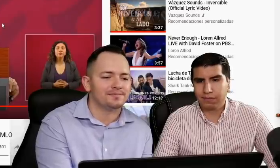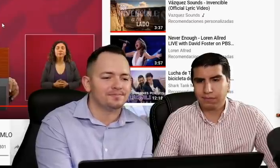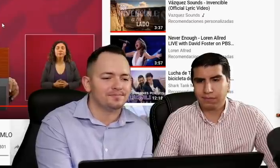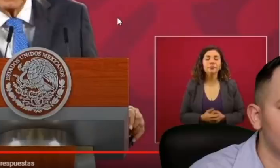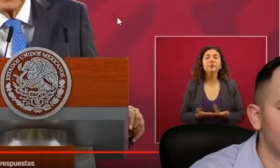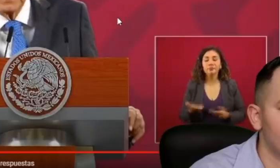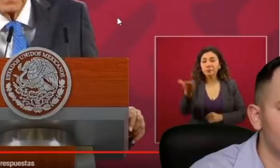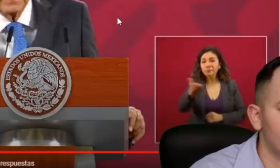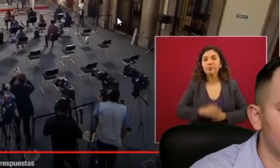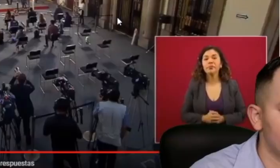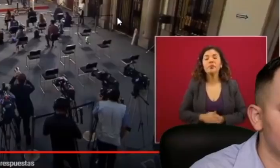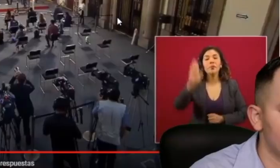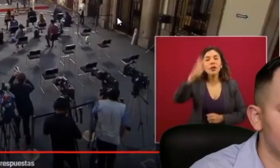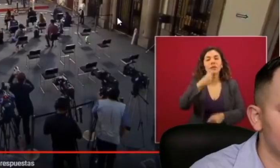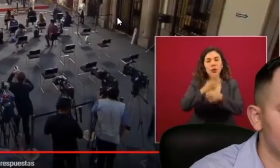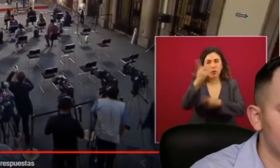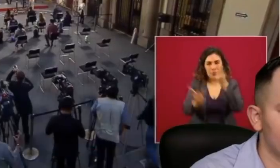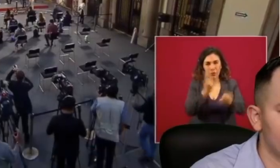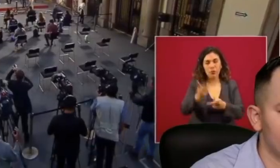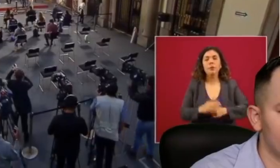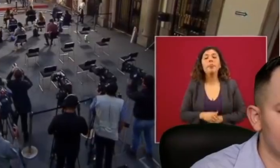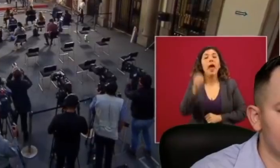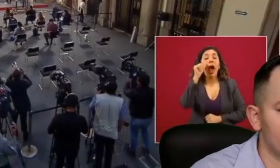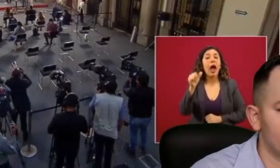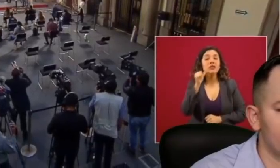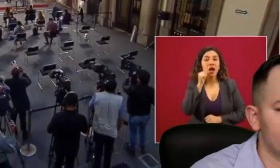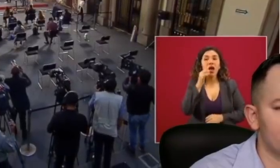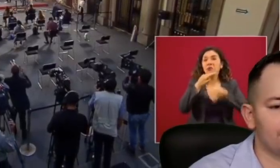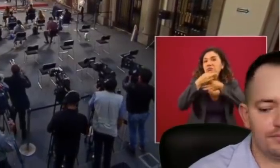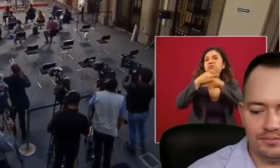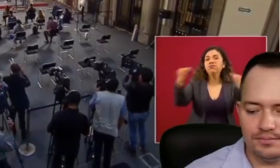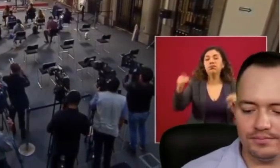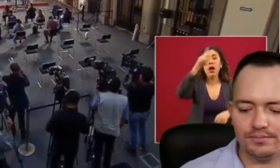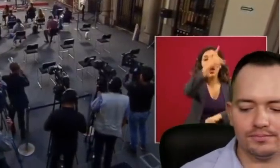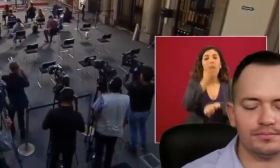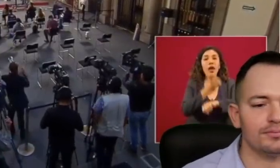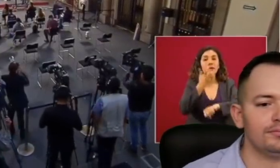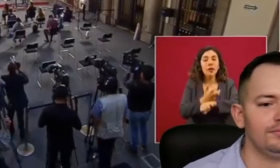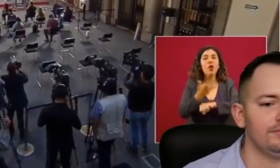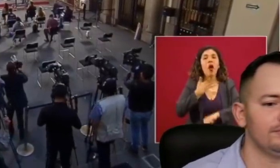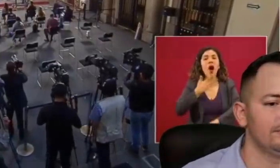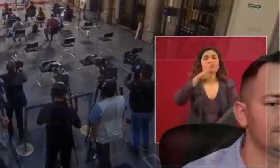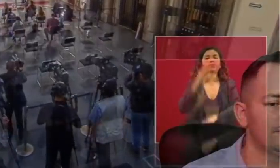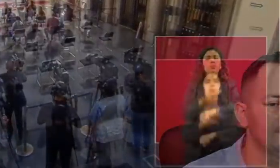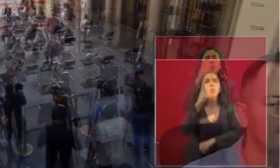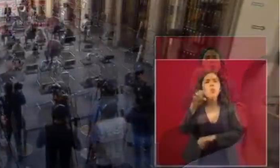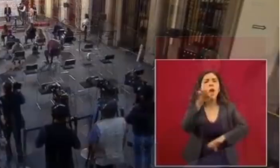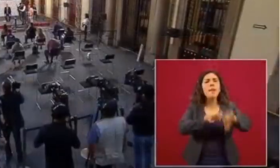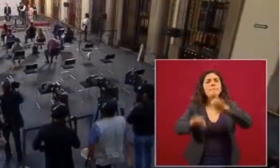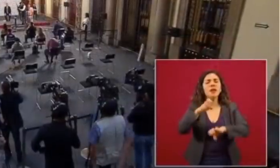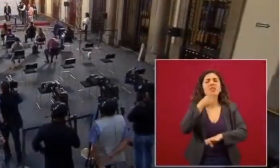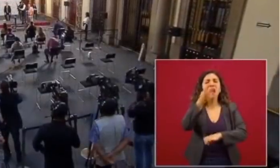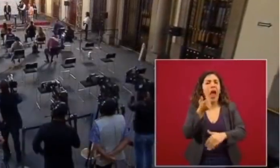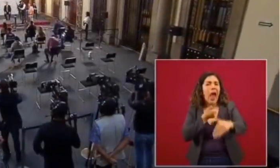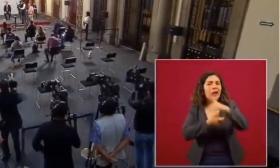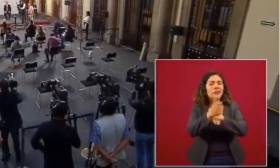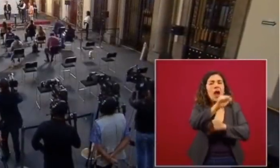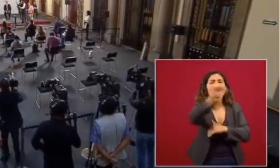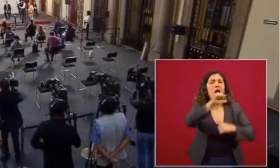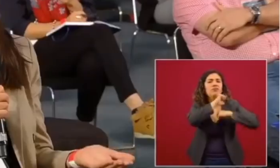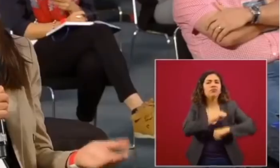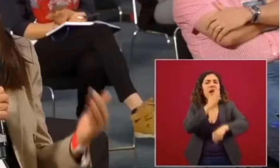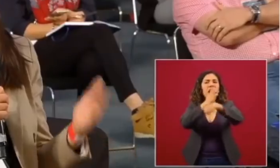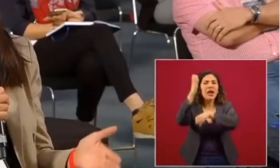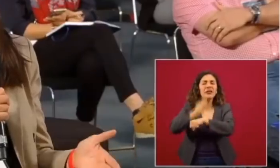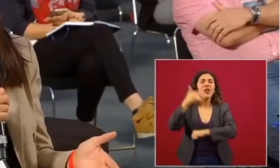siguiente. Mi segunda pregunta es que ayer se dio a conocer que en Estados Unidos se sancionó una empresa que sobornó a autoridades estatales